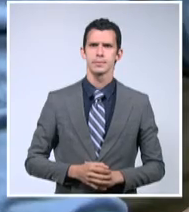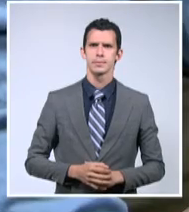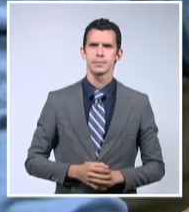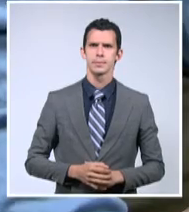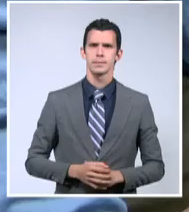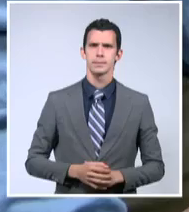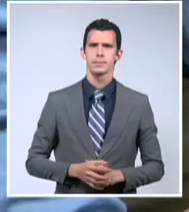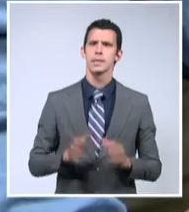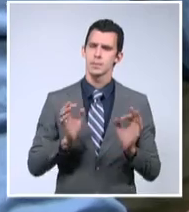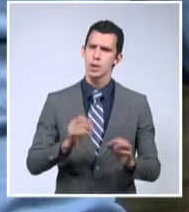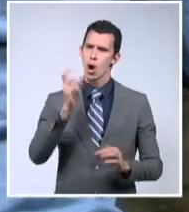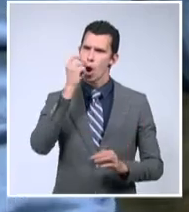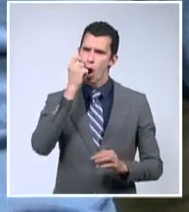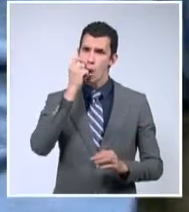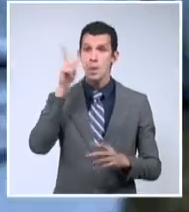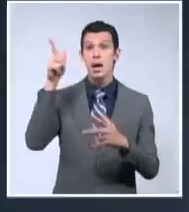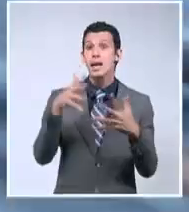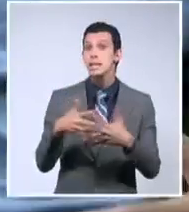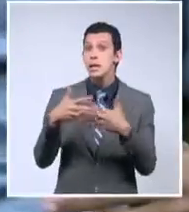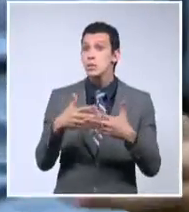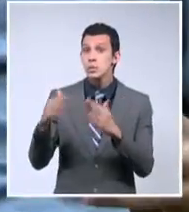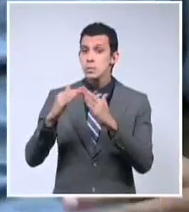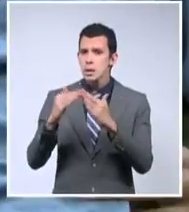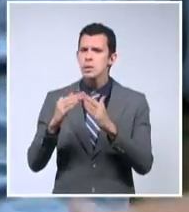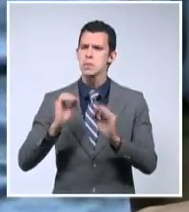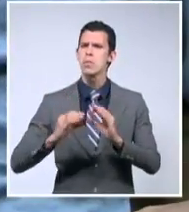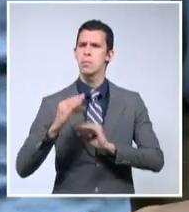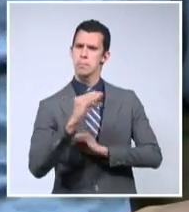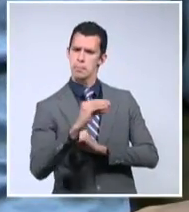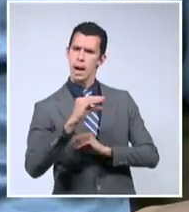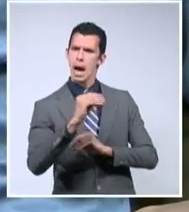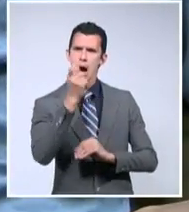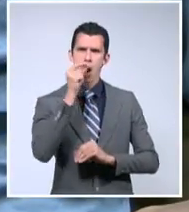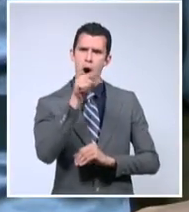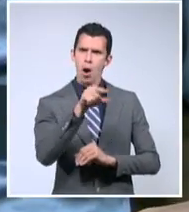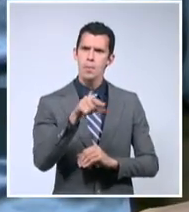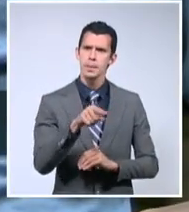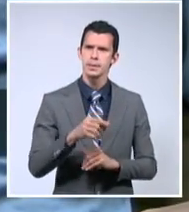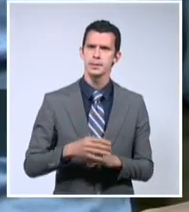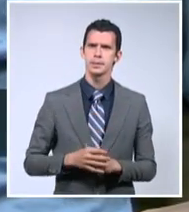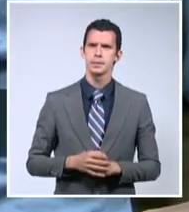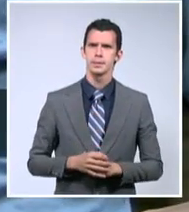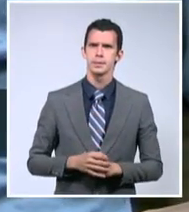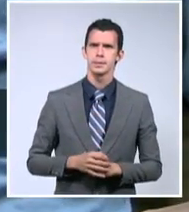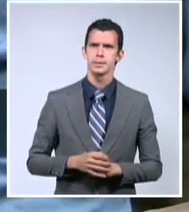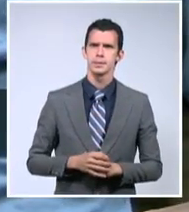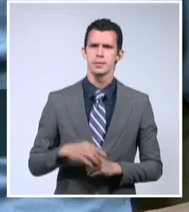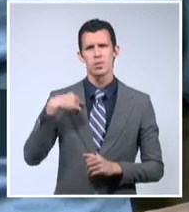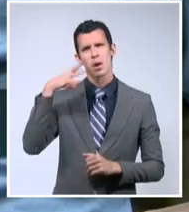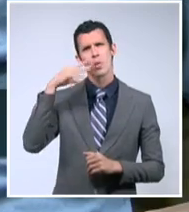ciudadano Denis Solís González. A esta hora reconozco y la identifico bien,